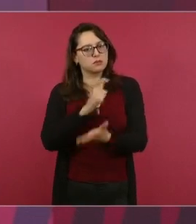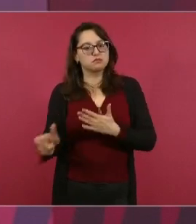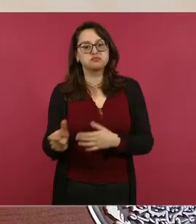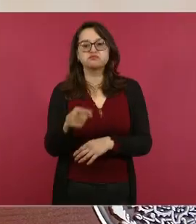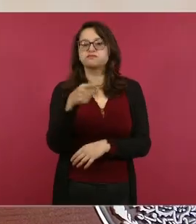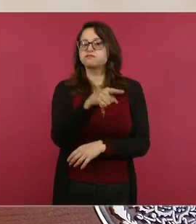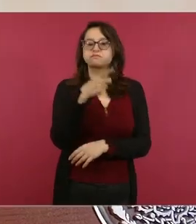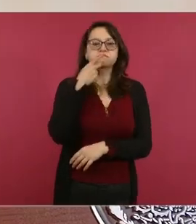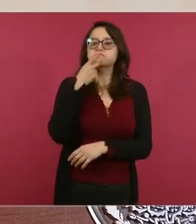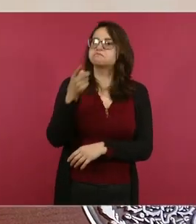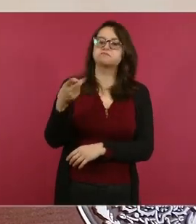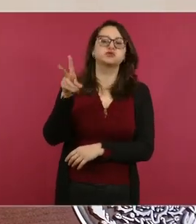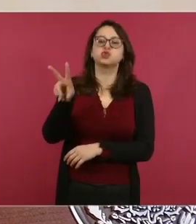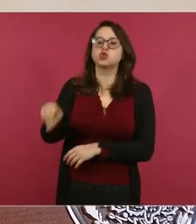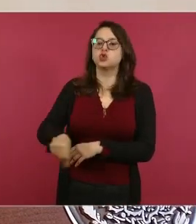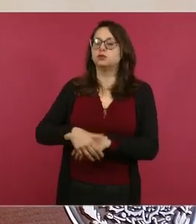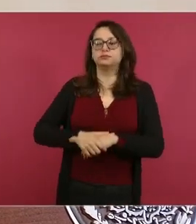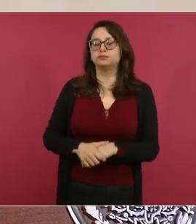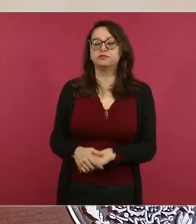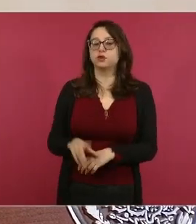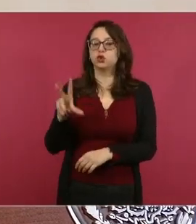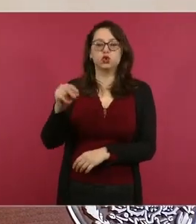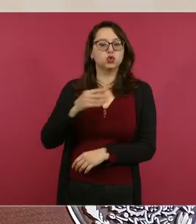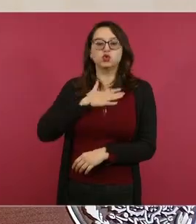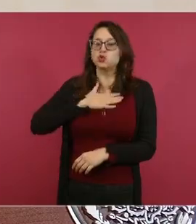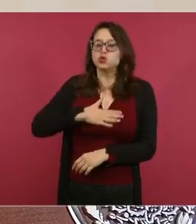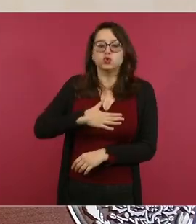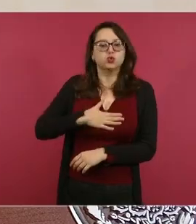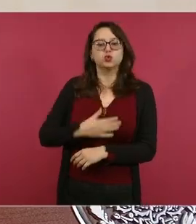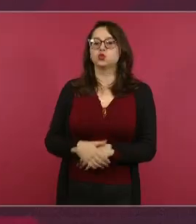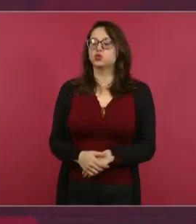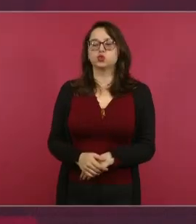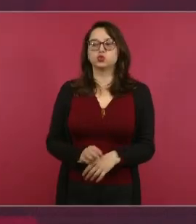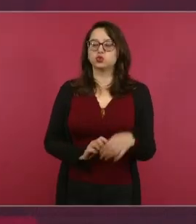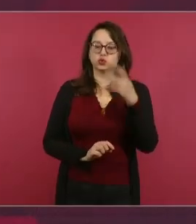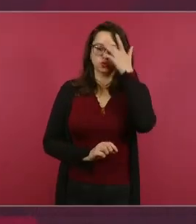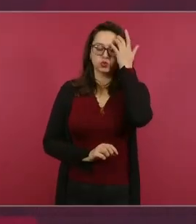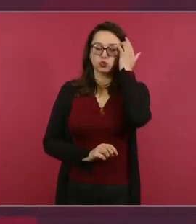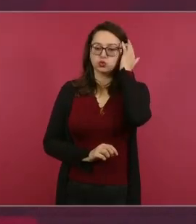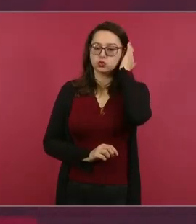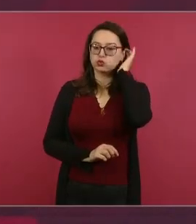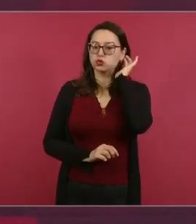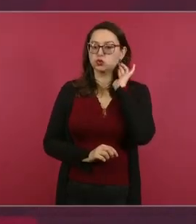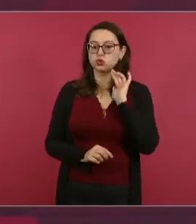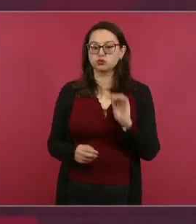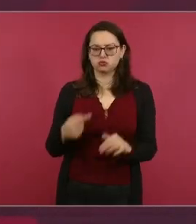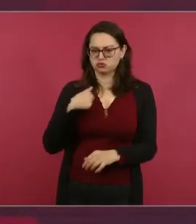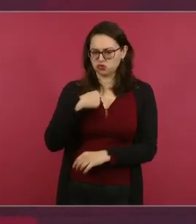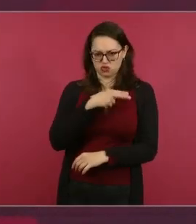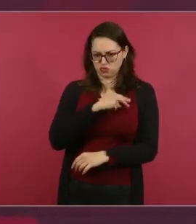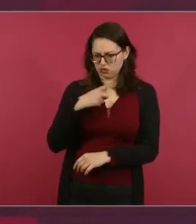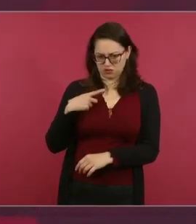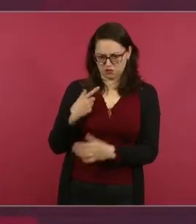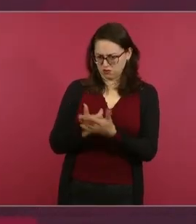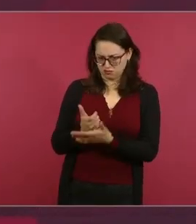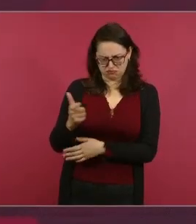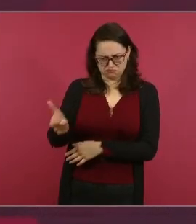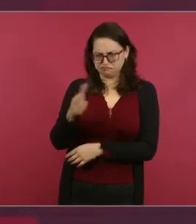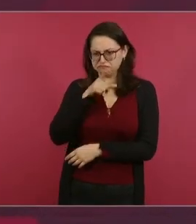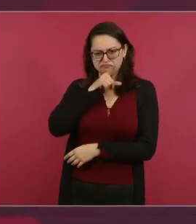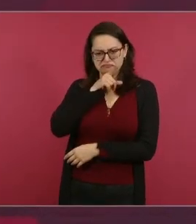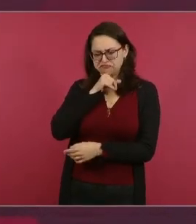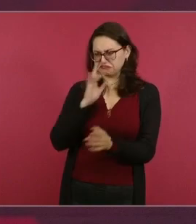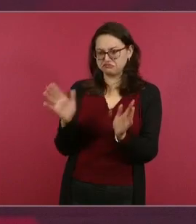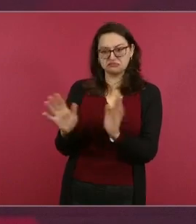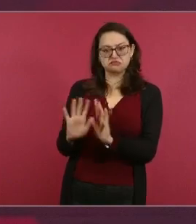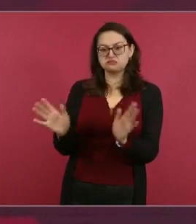que es injusto lo que se está haciendo. Ha pasado